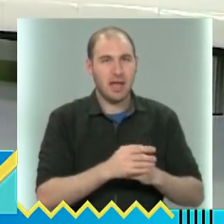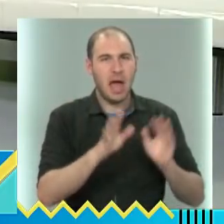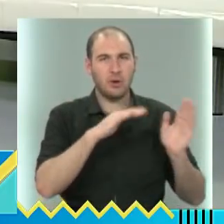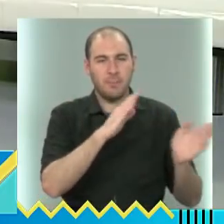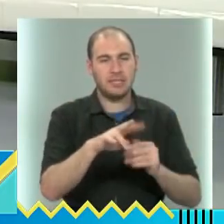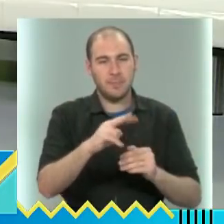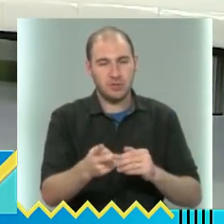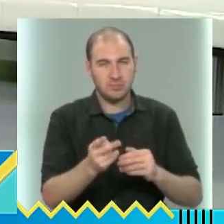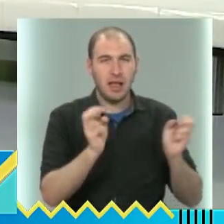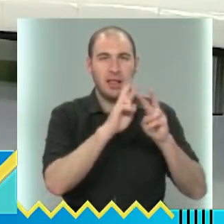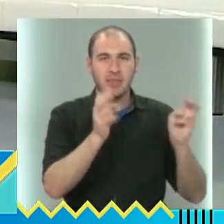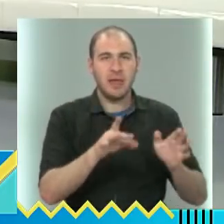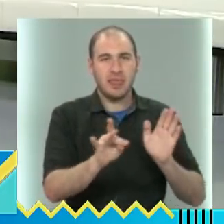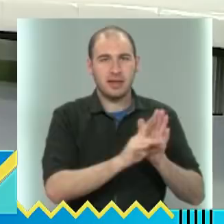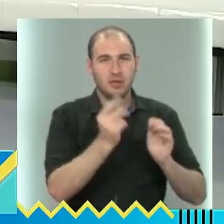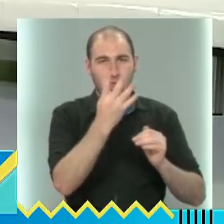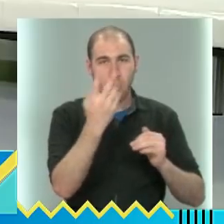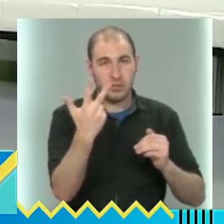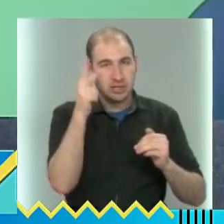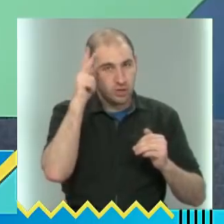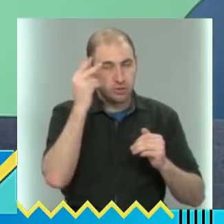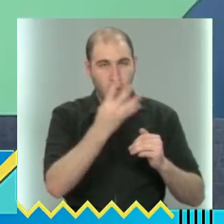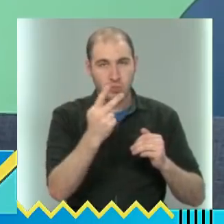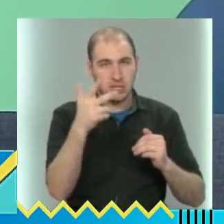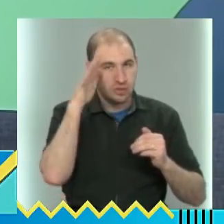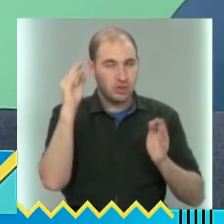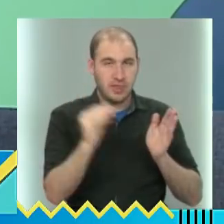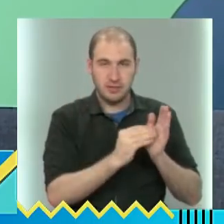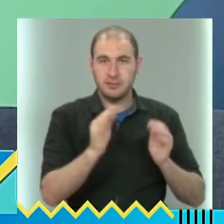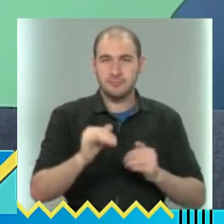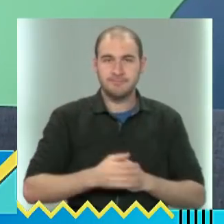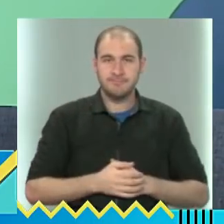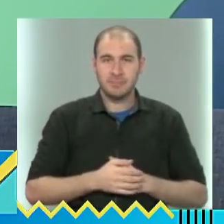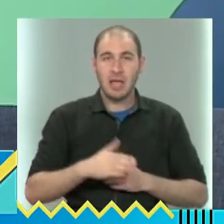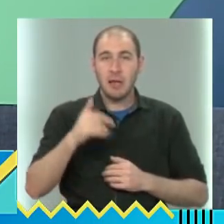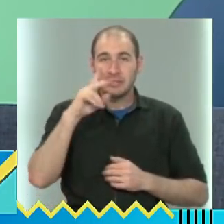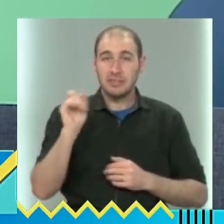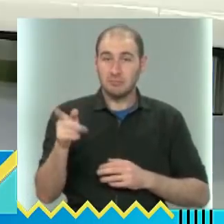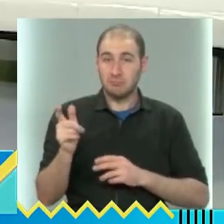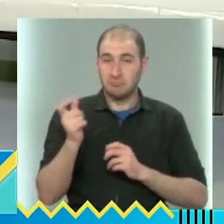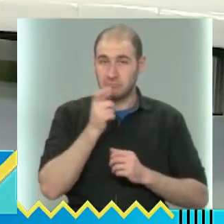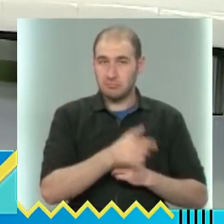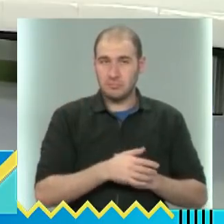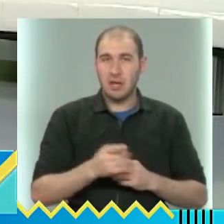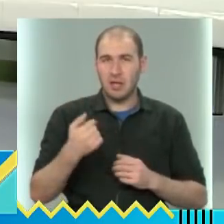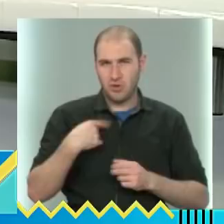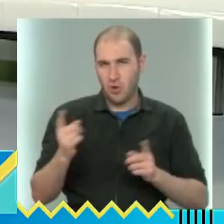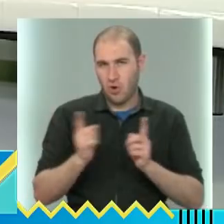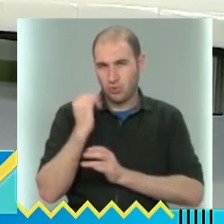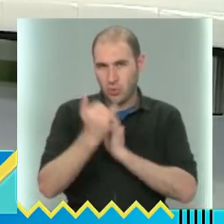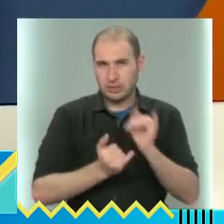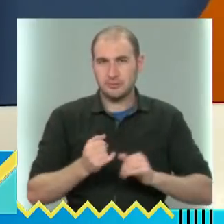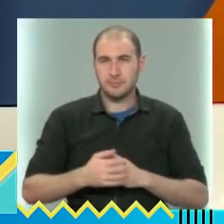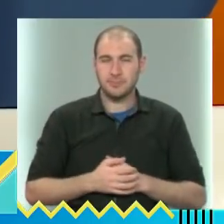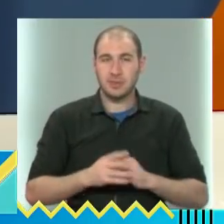en el próximo bloque, que tiene que ver con el decreto 248, que de alguna forma lo contempla. Marcelo, querías... Sí, una pequeña acotación,